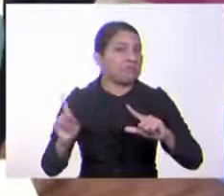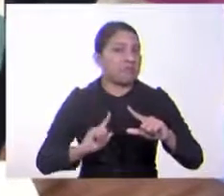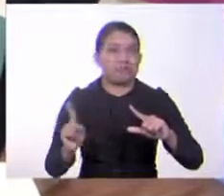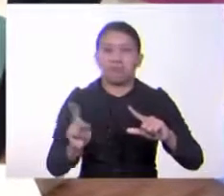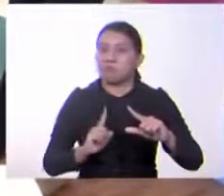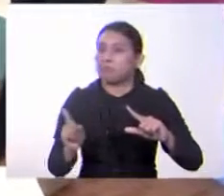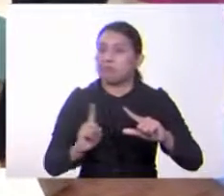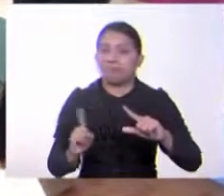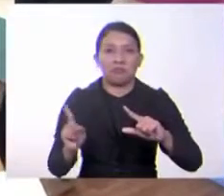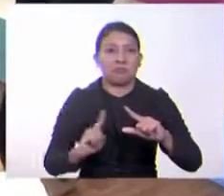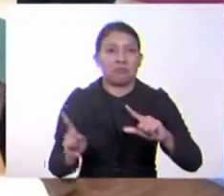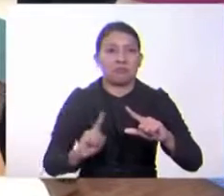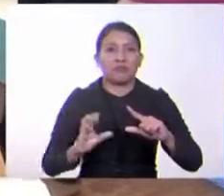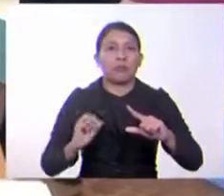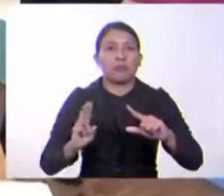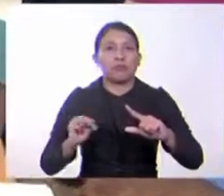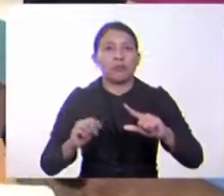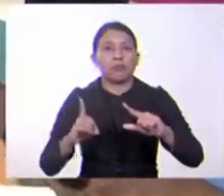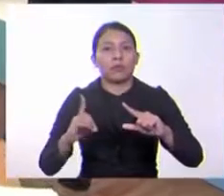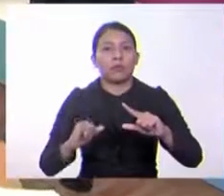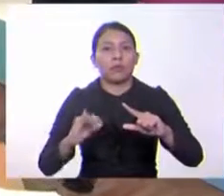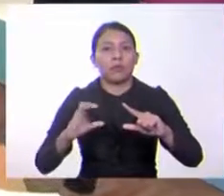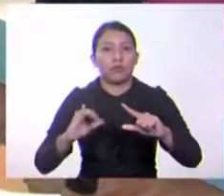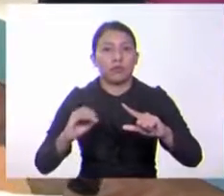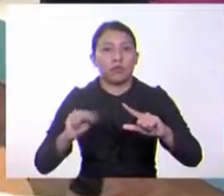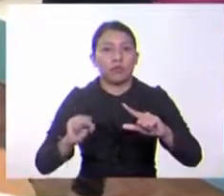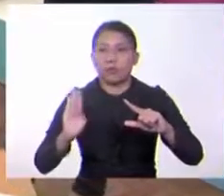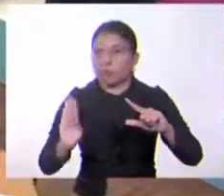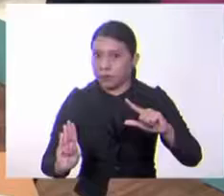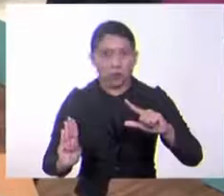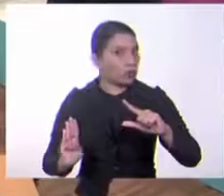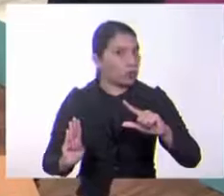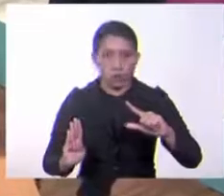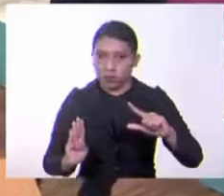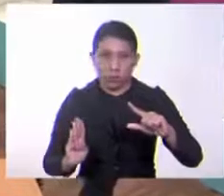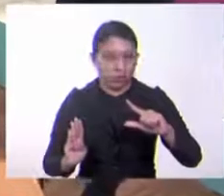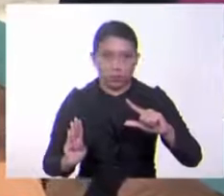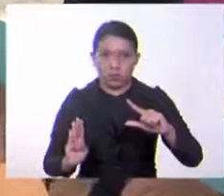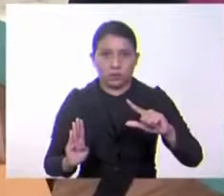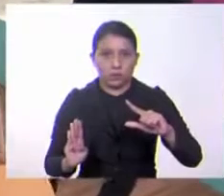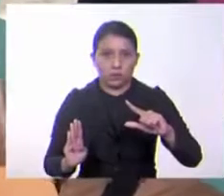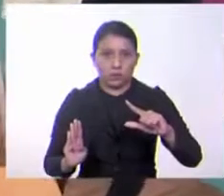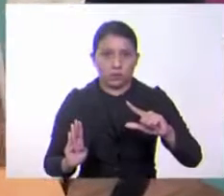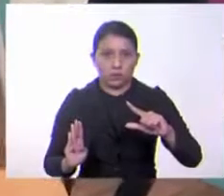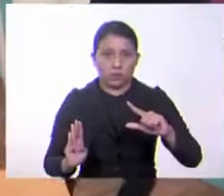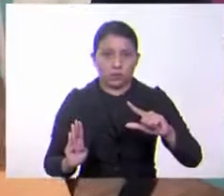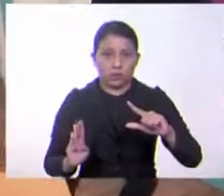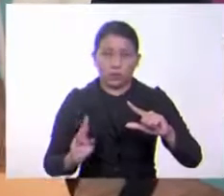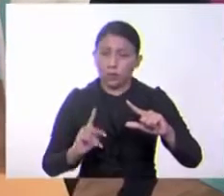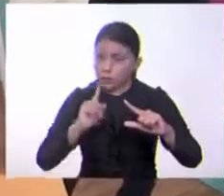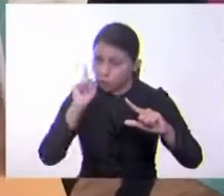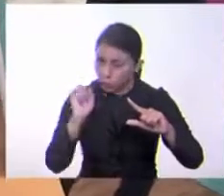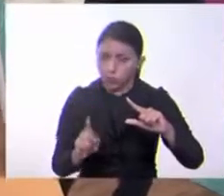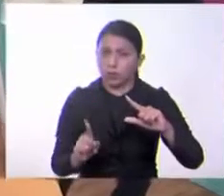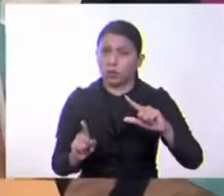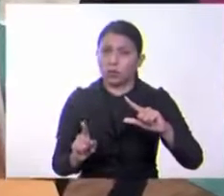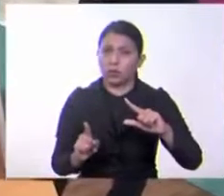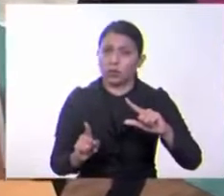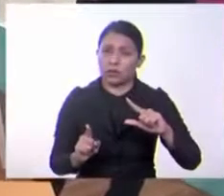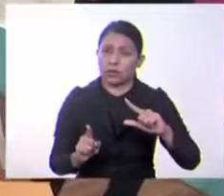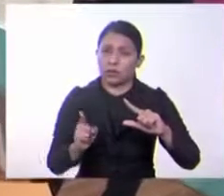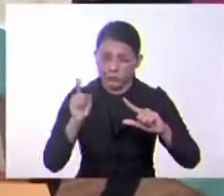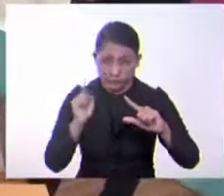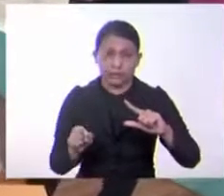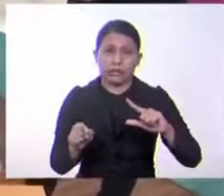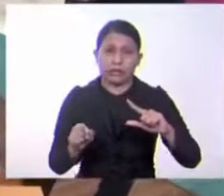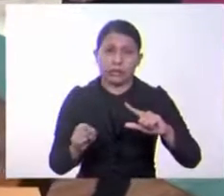la condición B? ¿Sí? Eso estoy segura que no cumple la condición B. Sí. La pregunta es, ¿será que